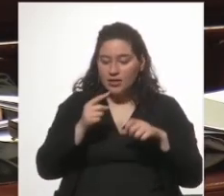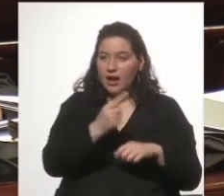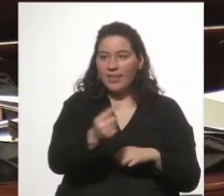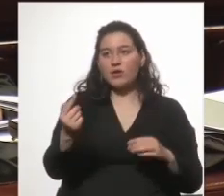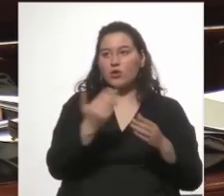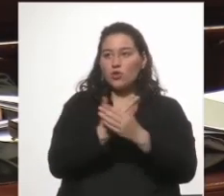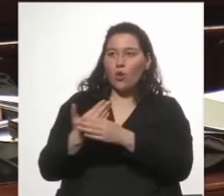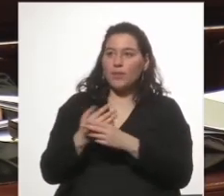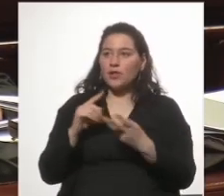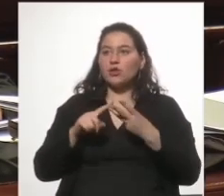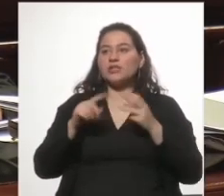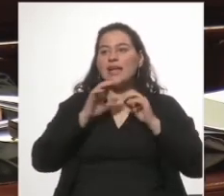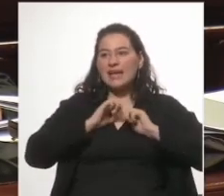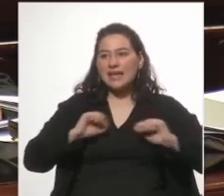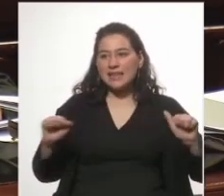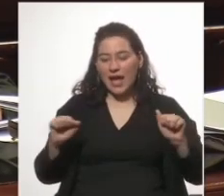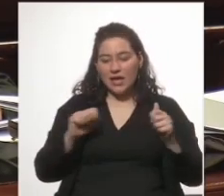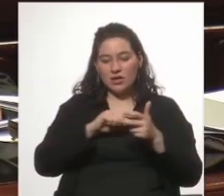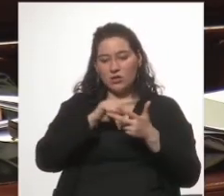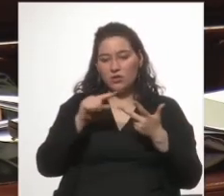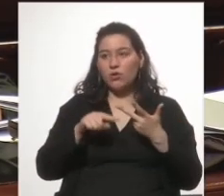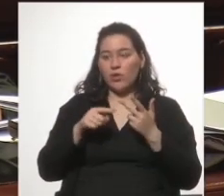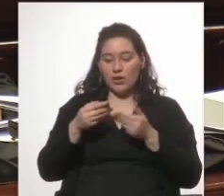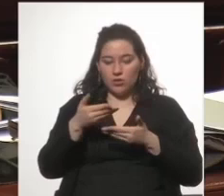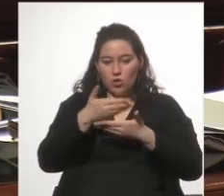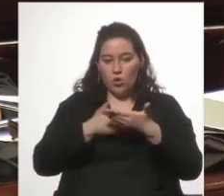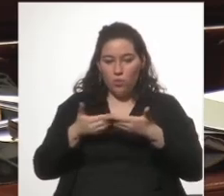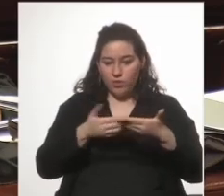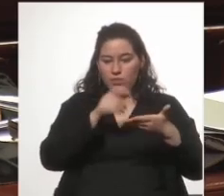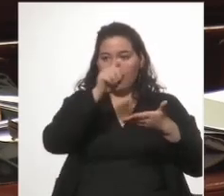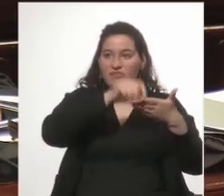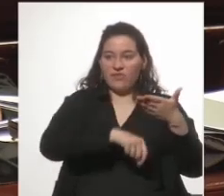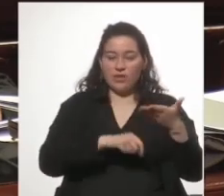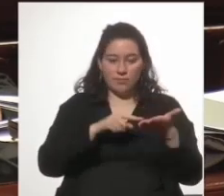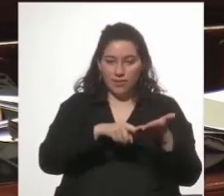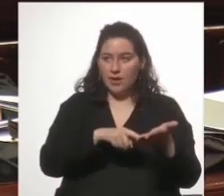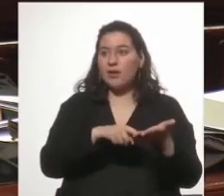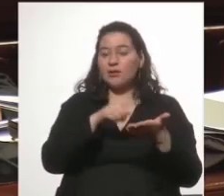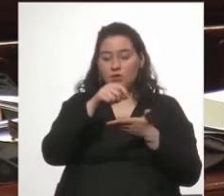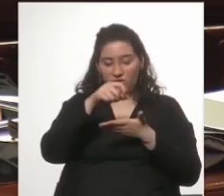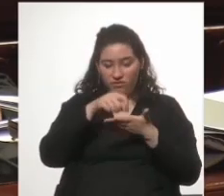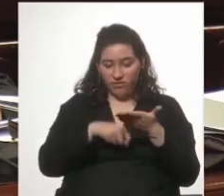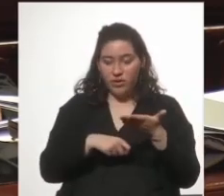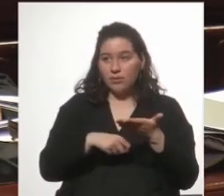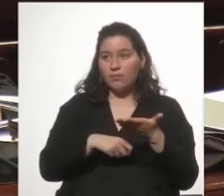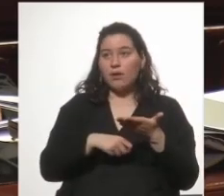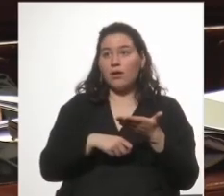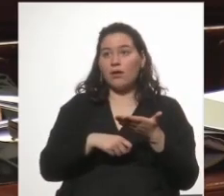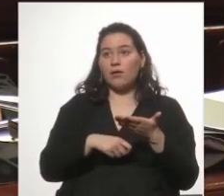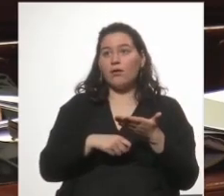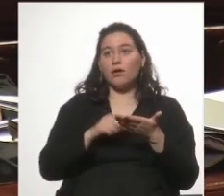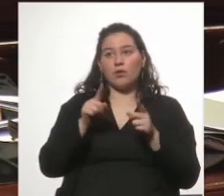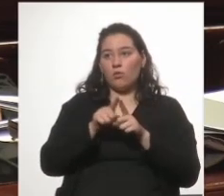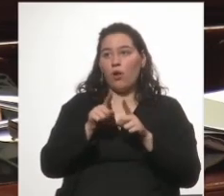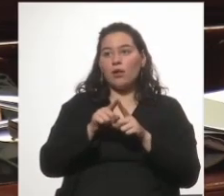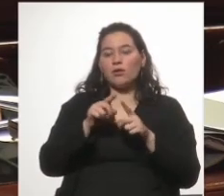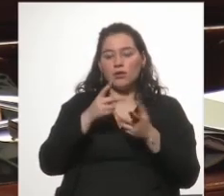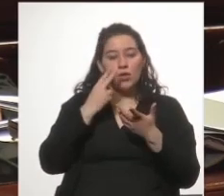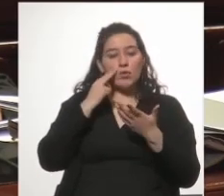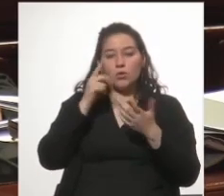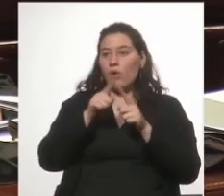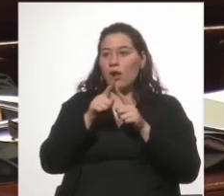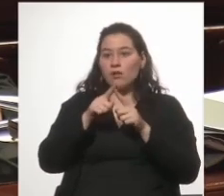del secretario, que es el que le pone al presidente el documento que tiene que firmar. Ese documento aún depurado, el presidente lo mira con